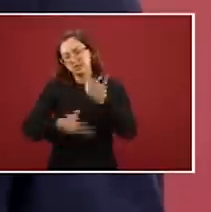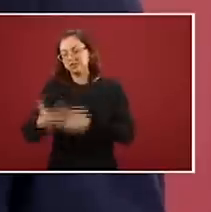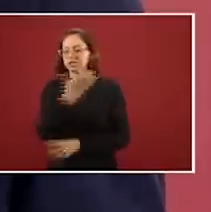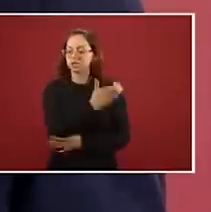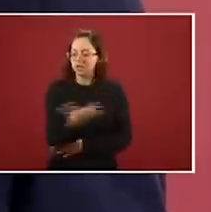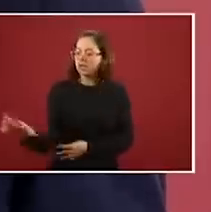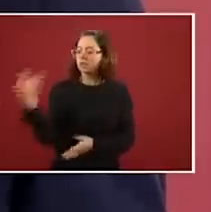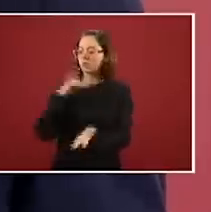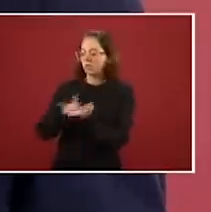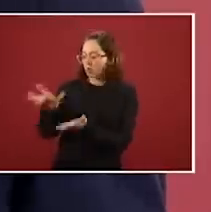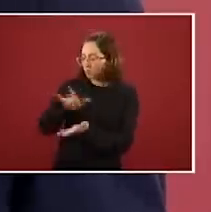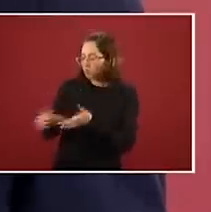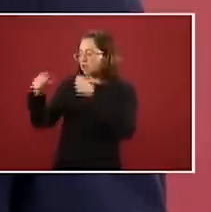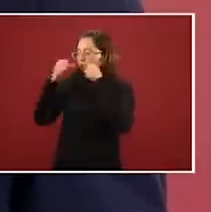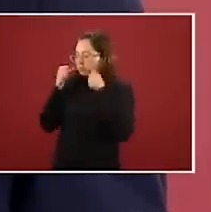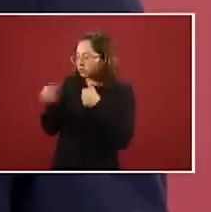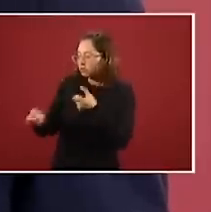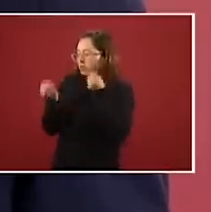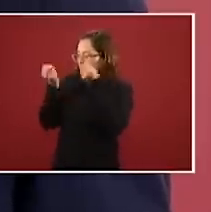a los productores.